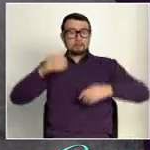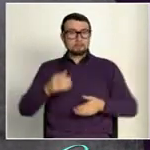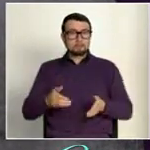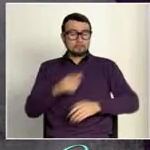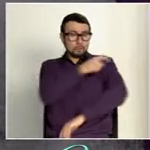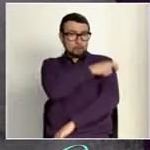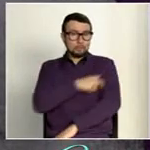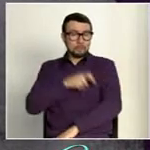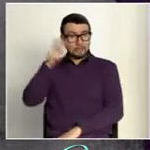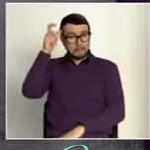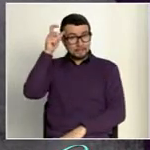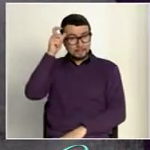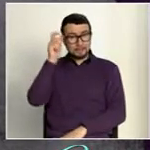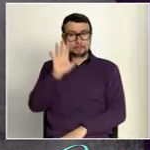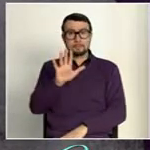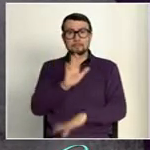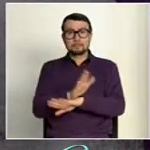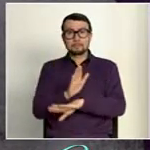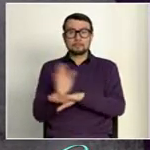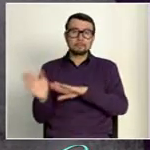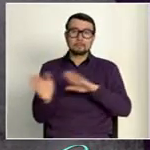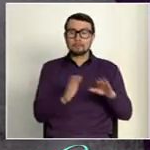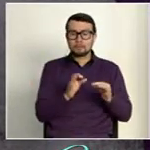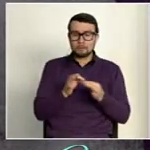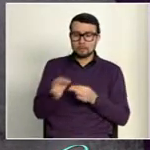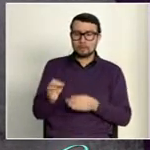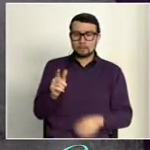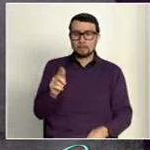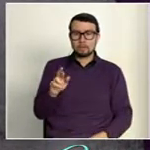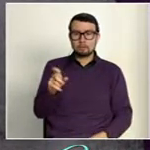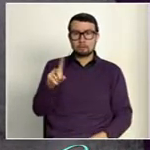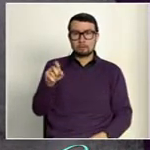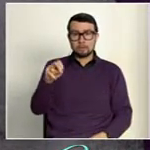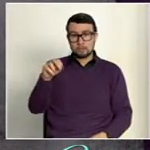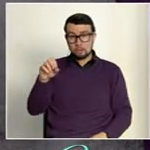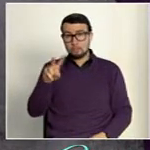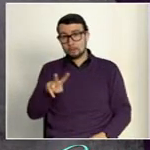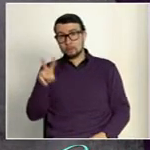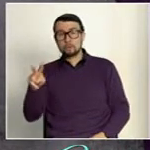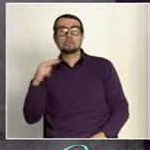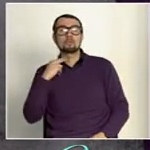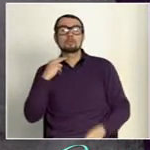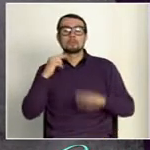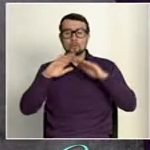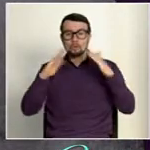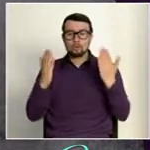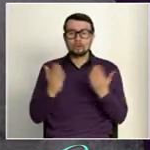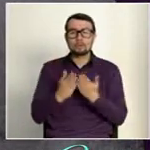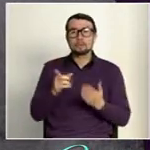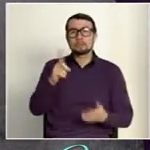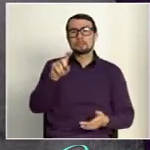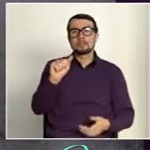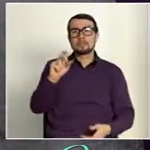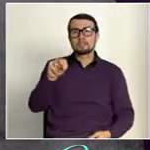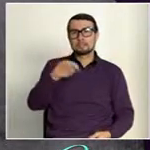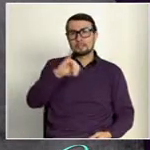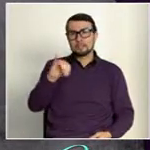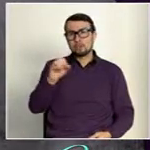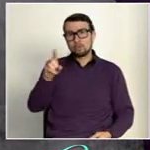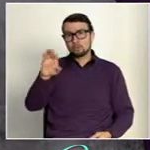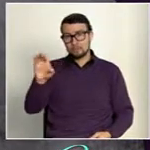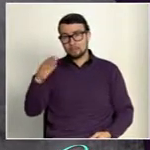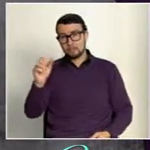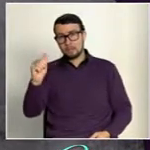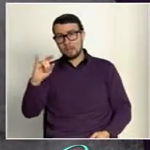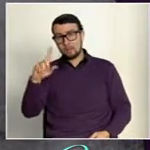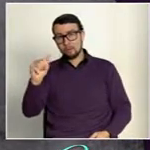la tarde, en Fresno el 22 de noviembre en el Colegio San José Aula Máxima, y en la próxima semana